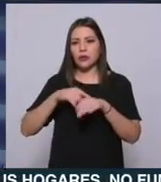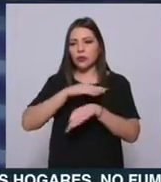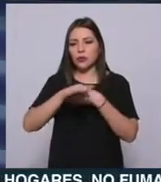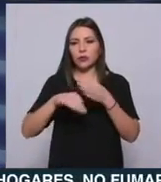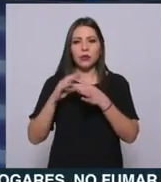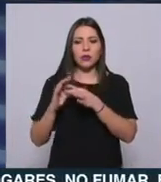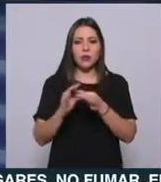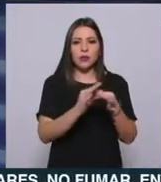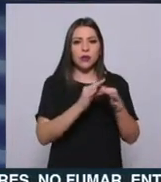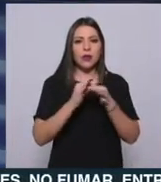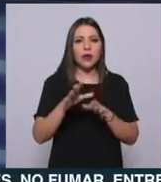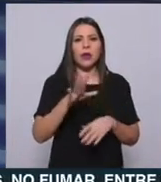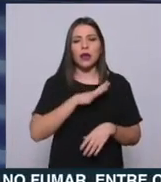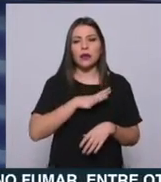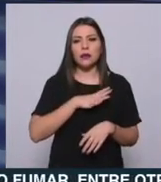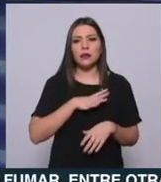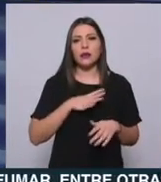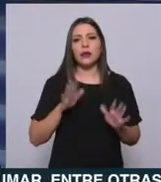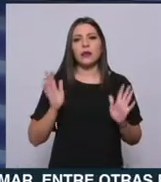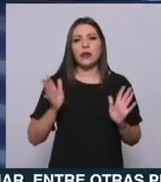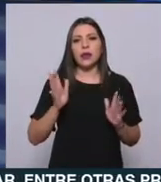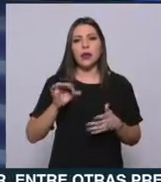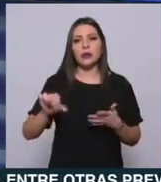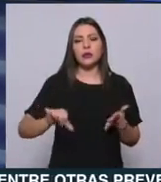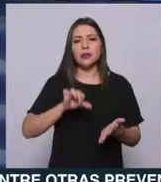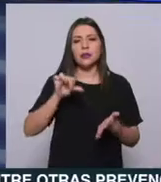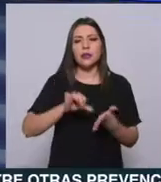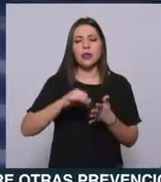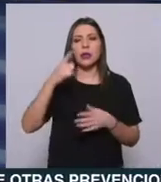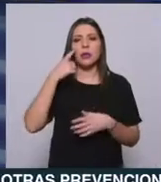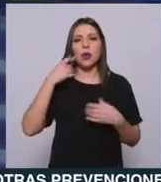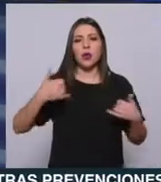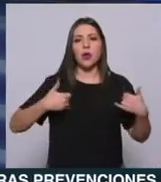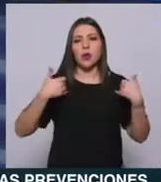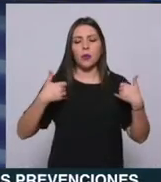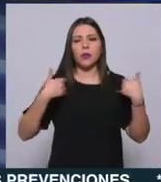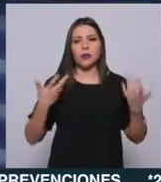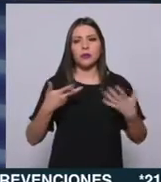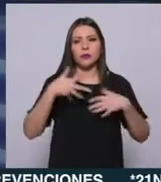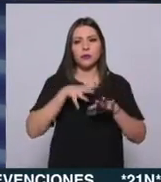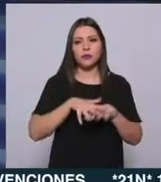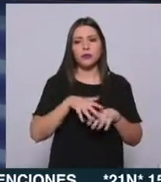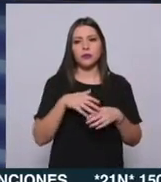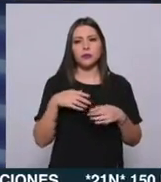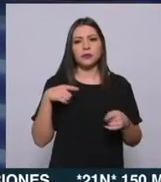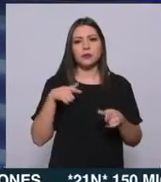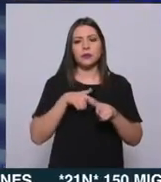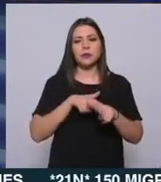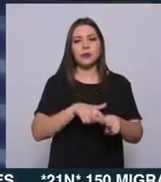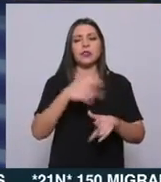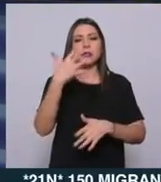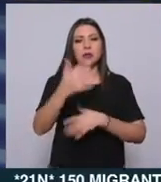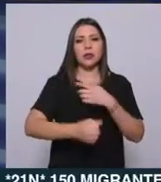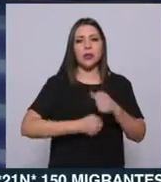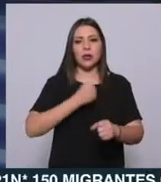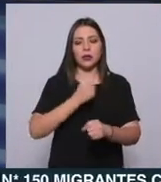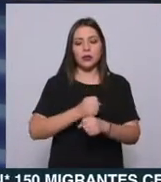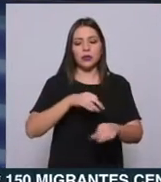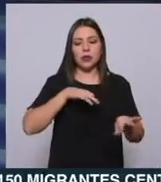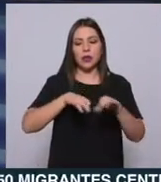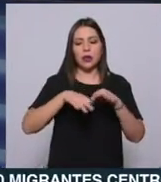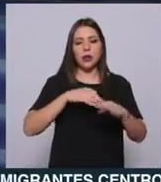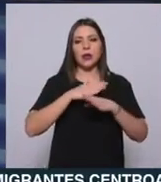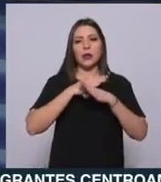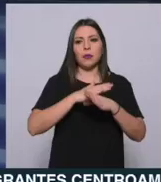que traemos pues ya centros de integración juvenil. Son 50 años de trabajo en prevención